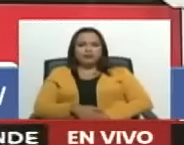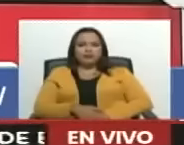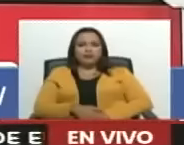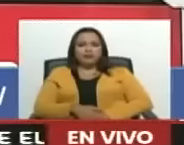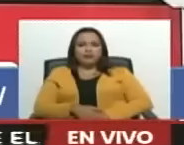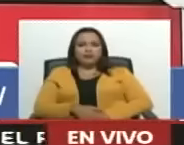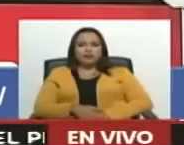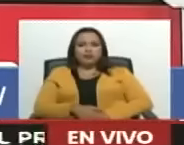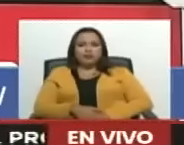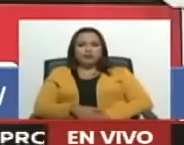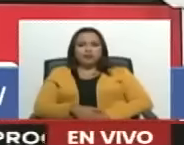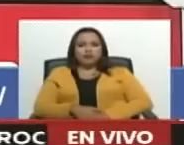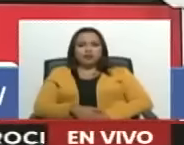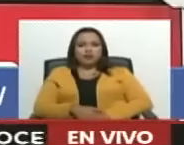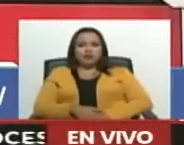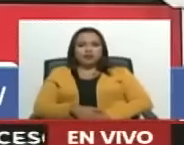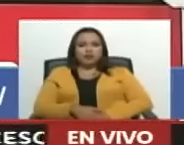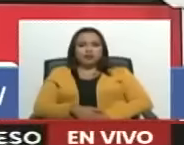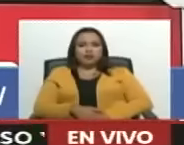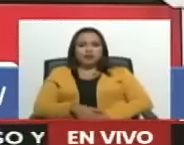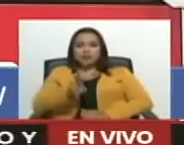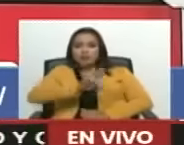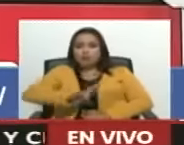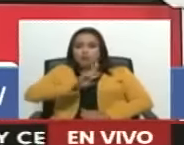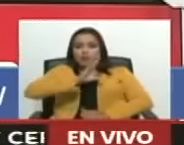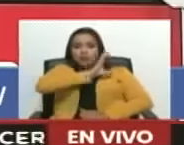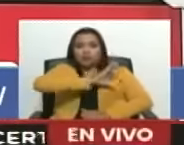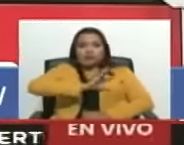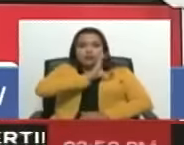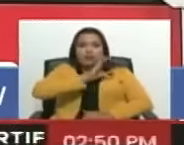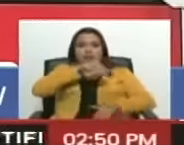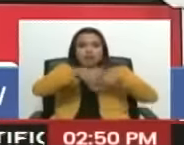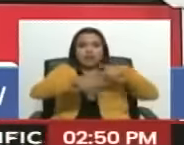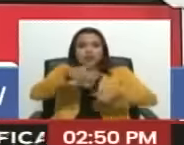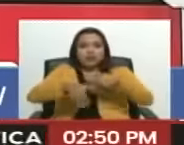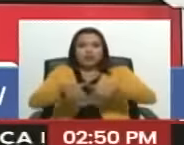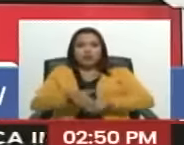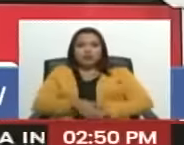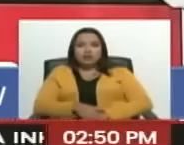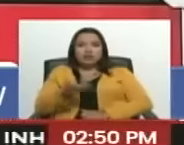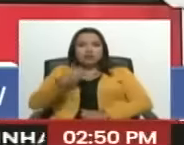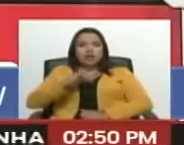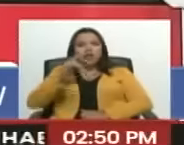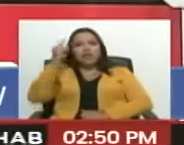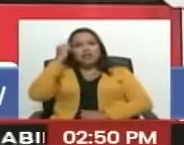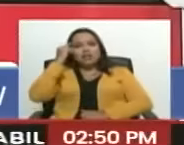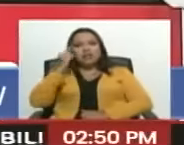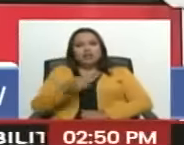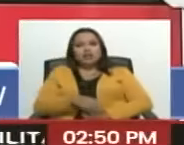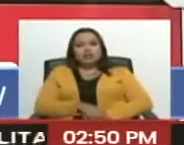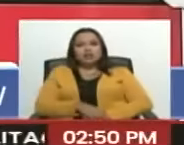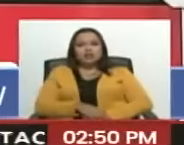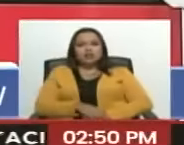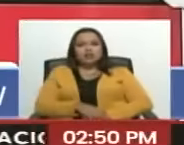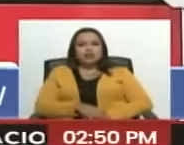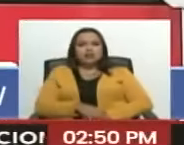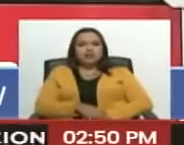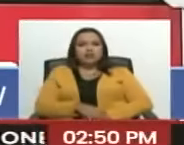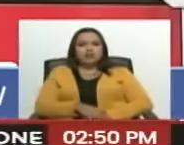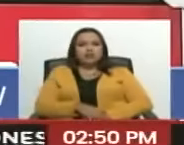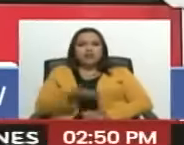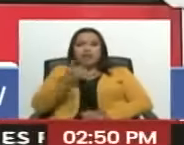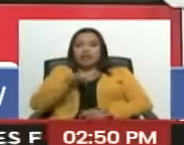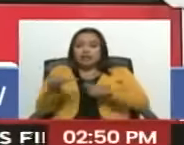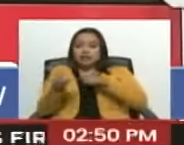a través del Consejo Nacional Electoral, todas estas fechas son propias del Consejo Nacional